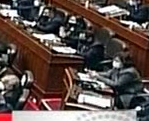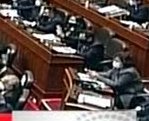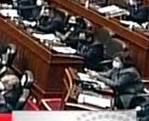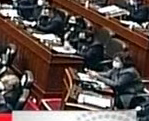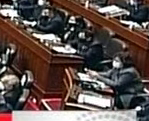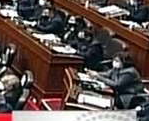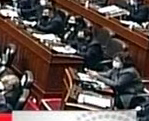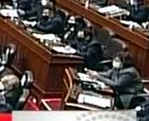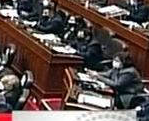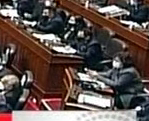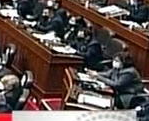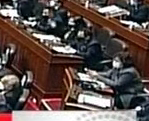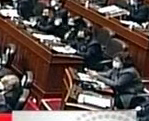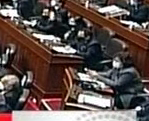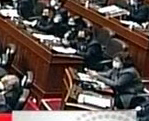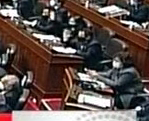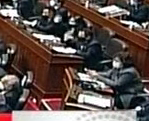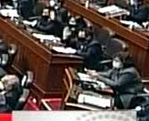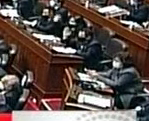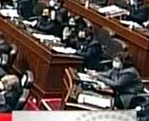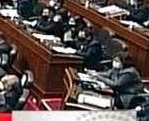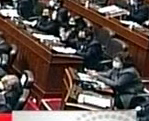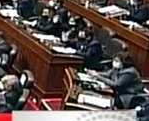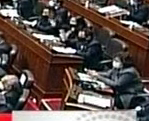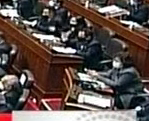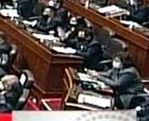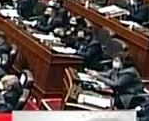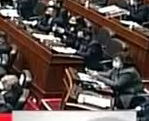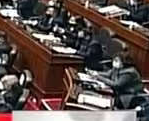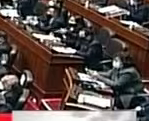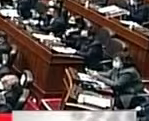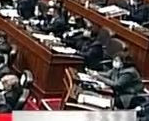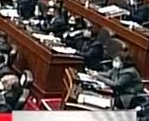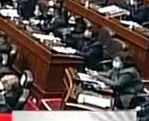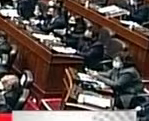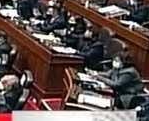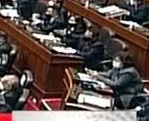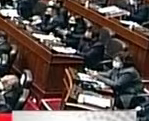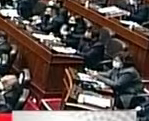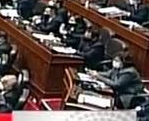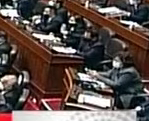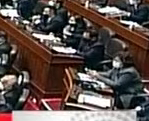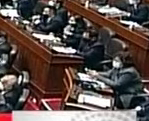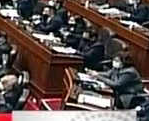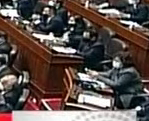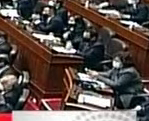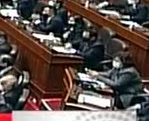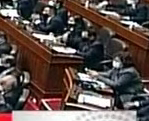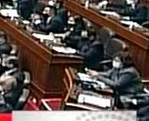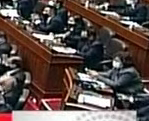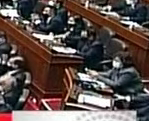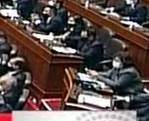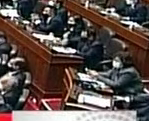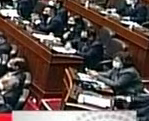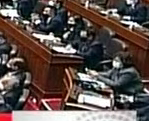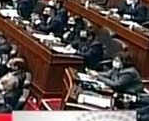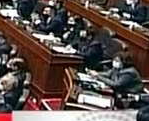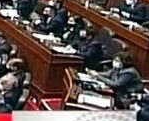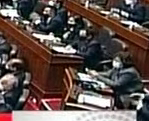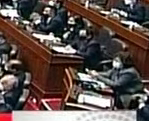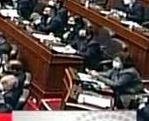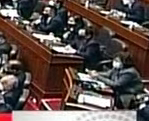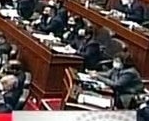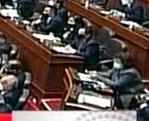y las principales medidas que requiere su gestión. Plantea al efecto cuestión de confianza. Si el Congreso no está reunido, el presidente de la